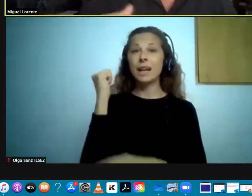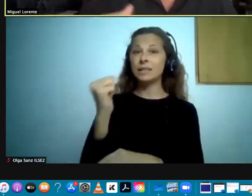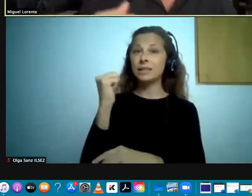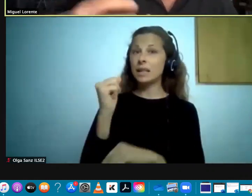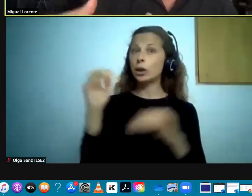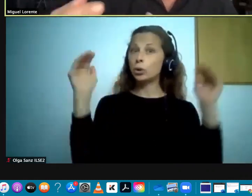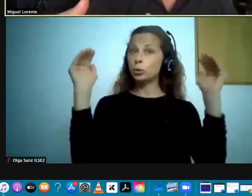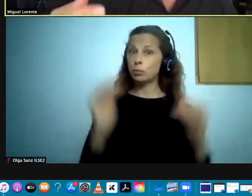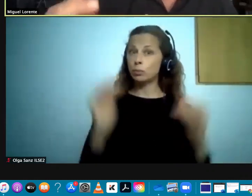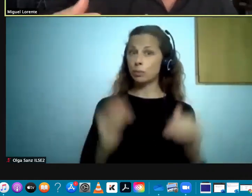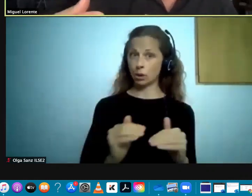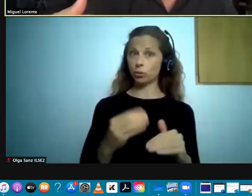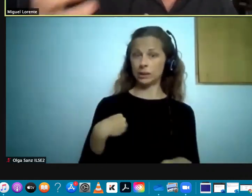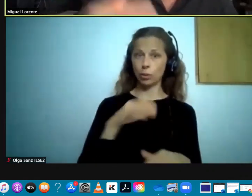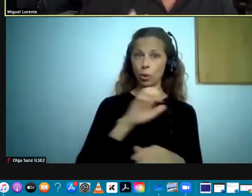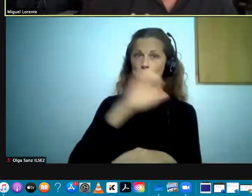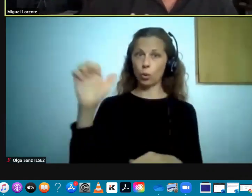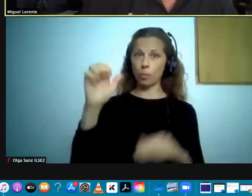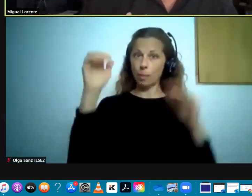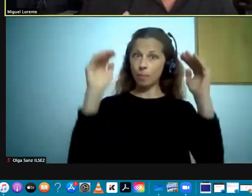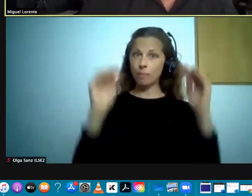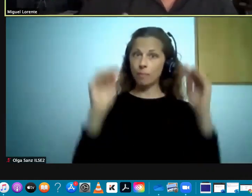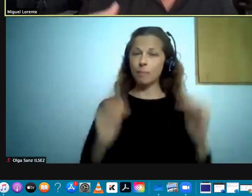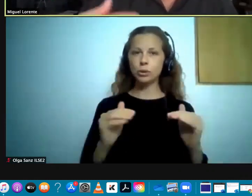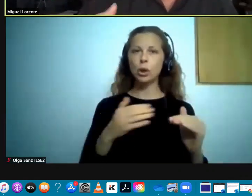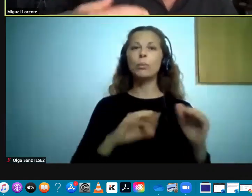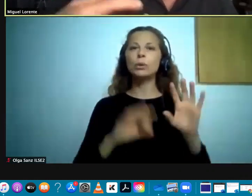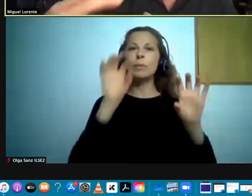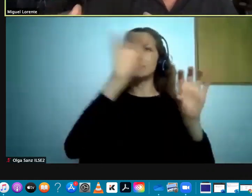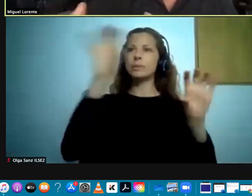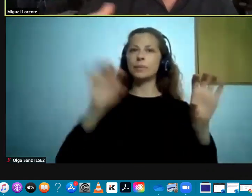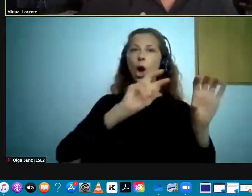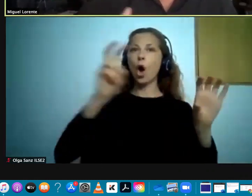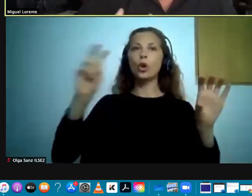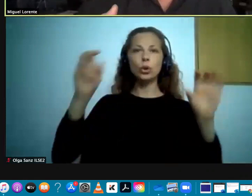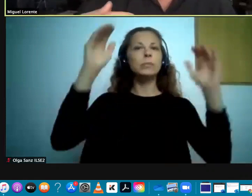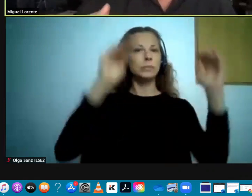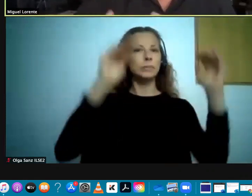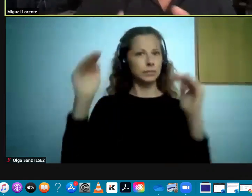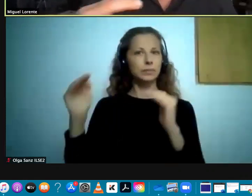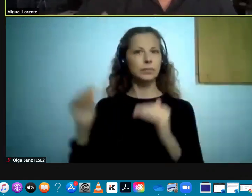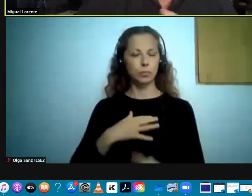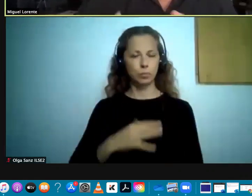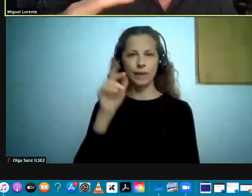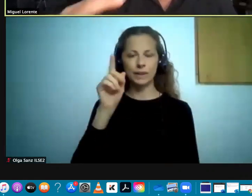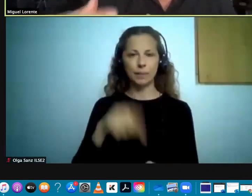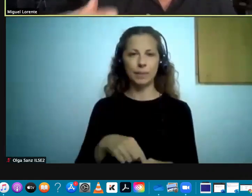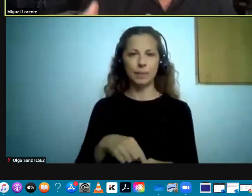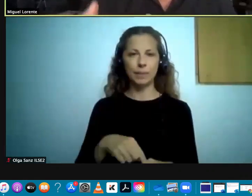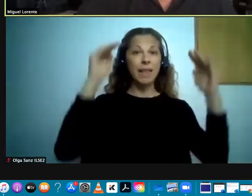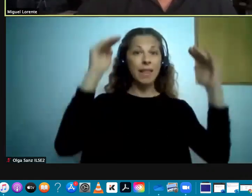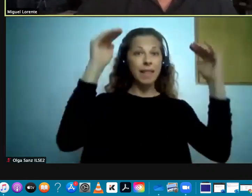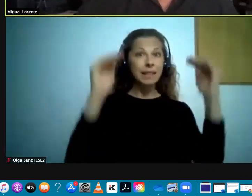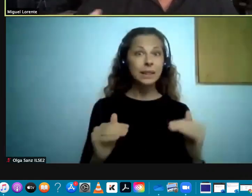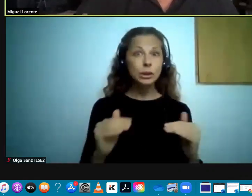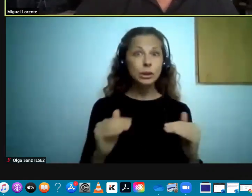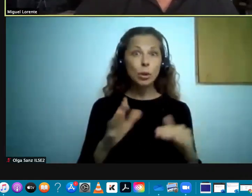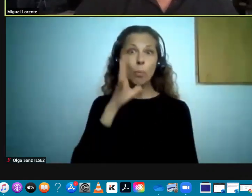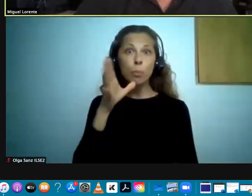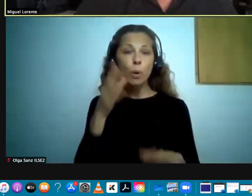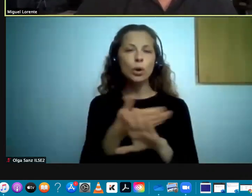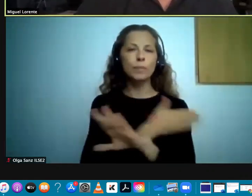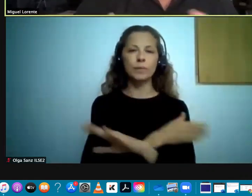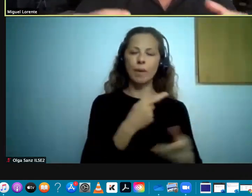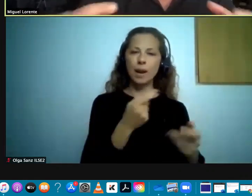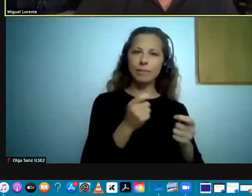ocurrido en Europa, es posible que desciendan en cualquier lugar, porque al final el descenso se debe a las iniciativas, a las políticas, a la